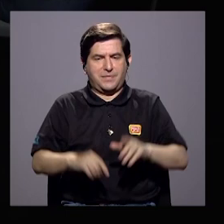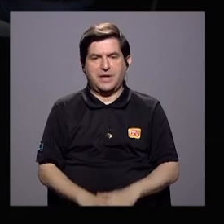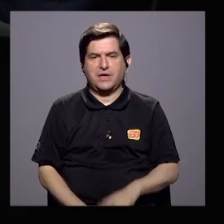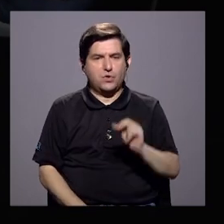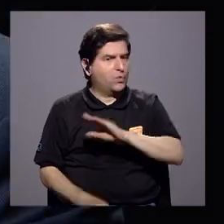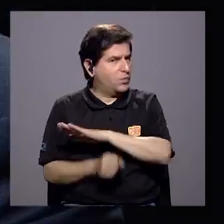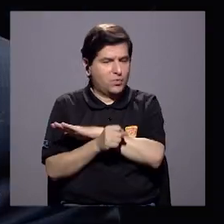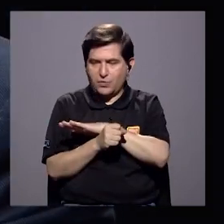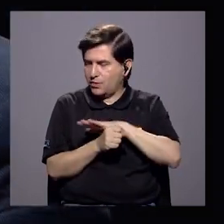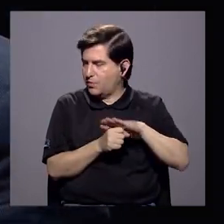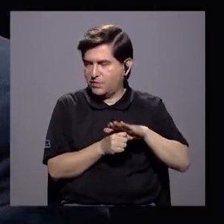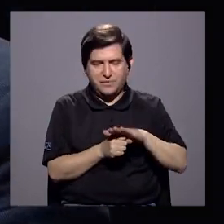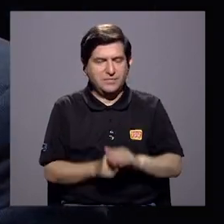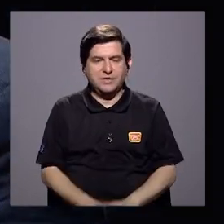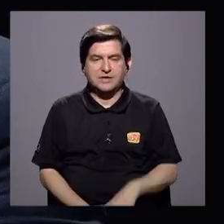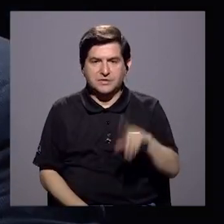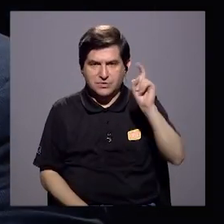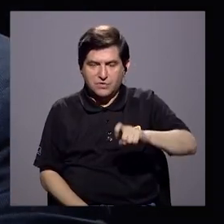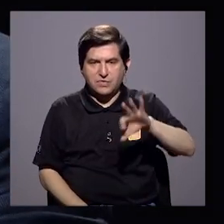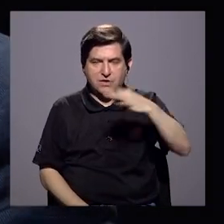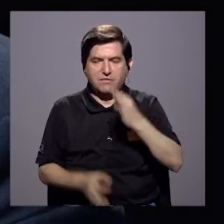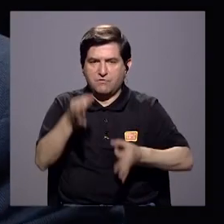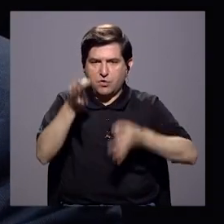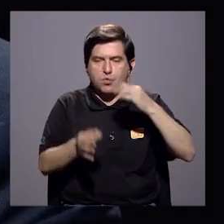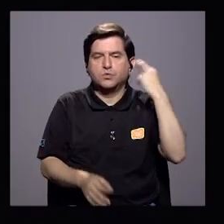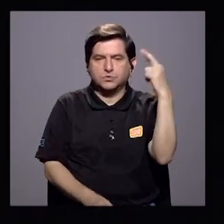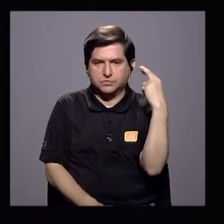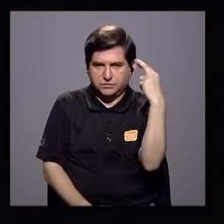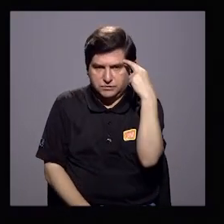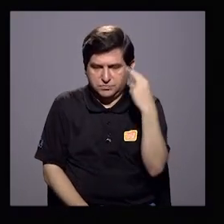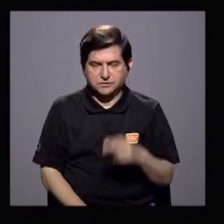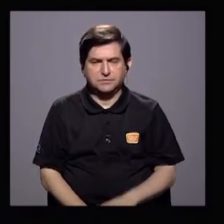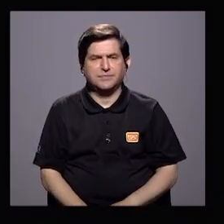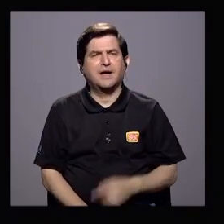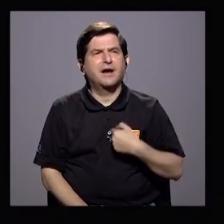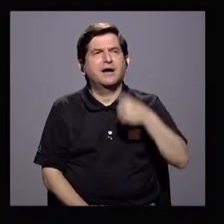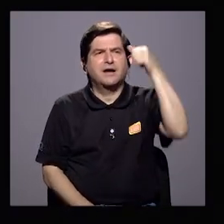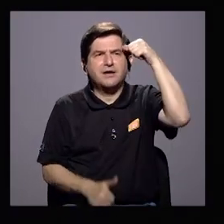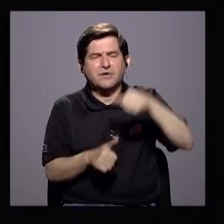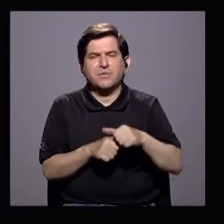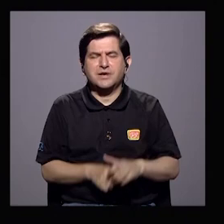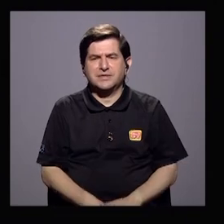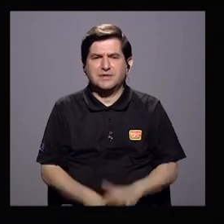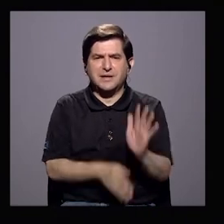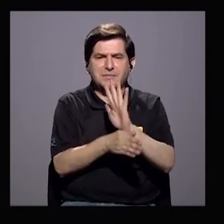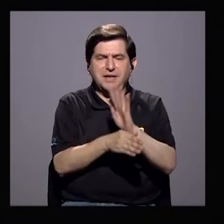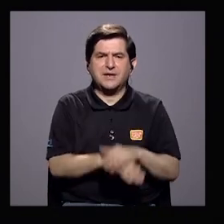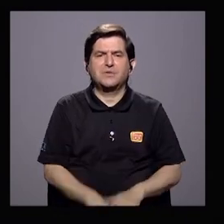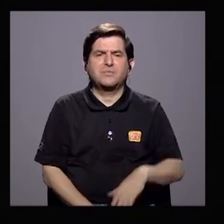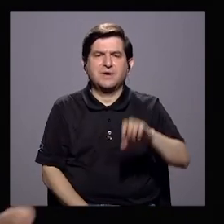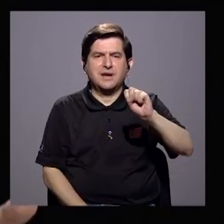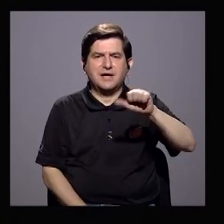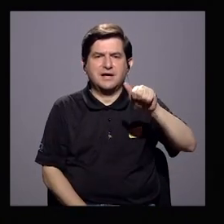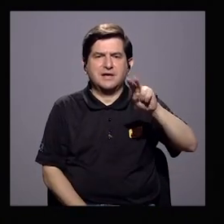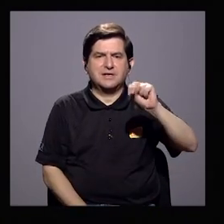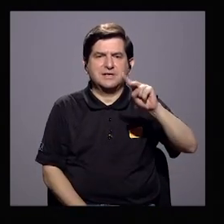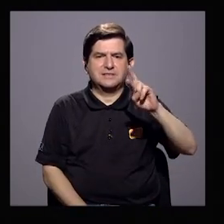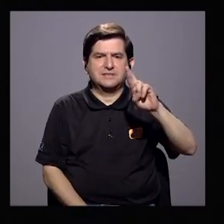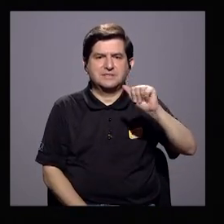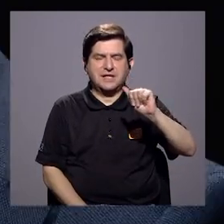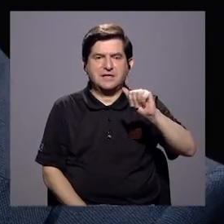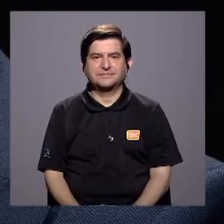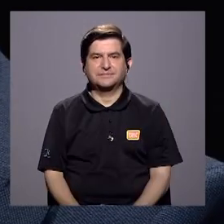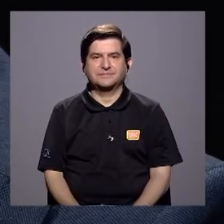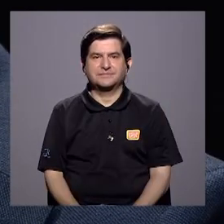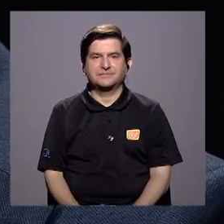absoluta y tiene que hacerse de forma justo y razonable esto me hacen recordar una película de sandra bullock donde se llamaba la red y la desaparecieron de un día